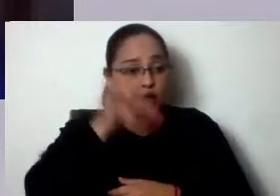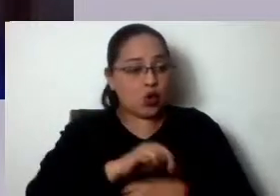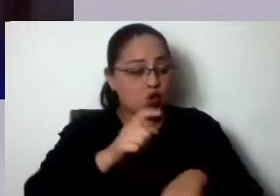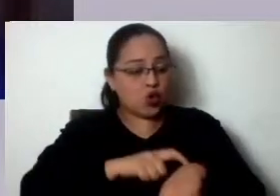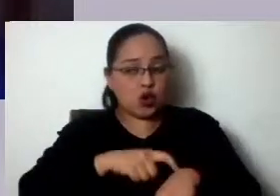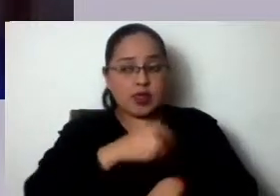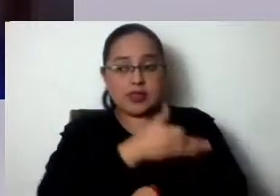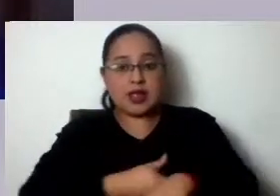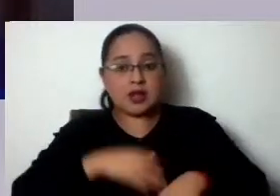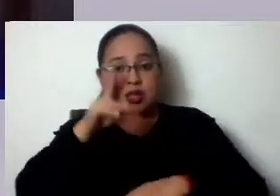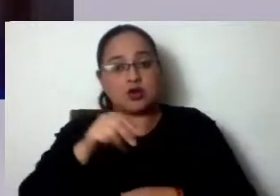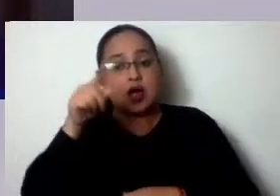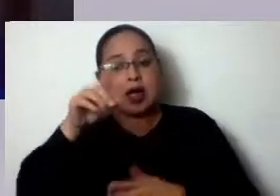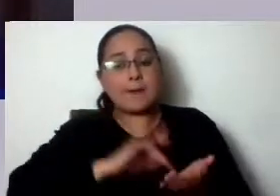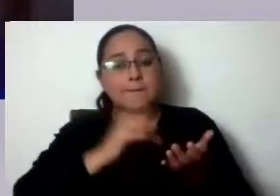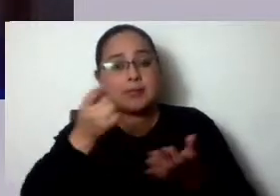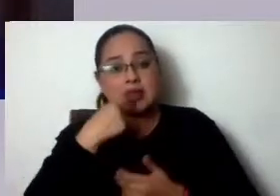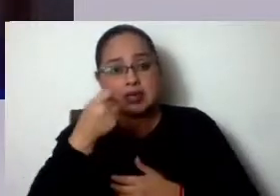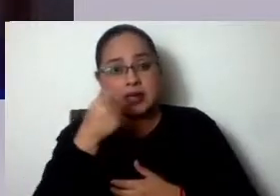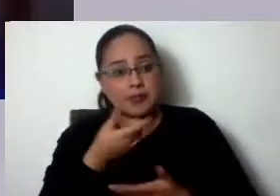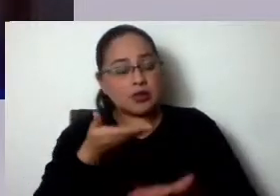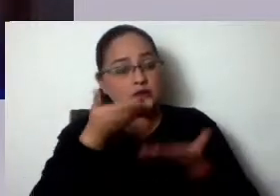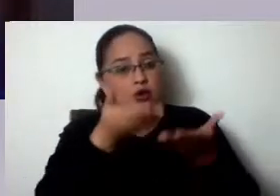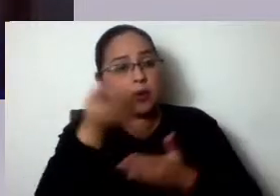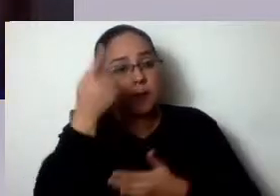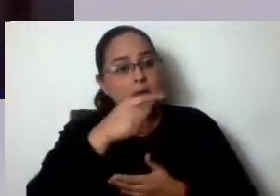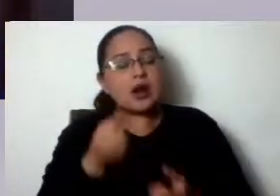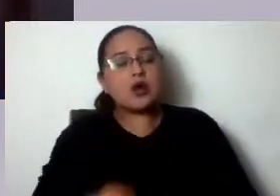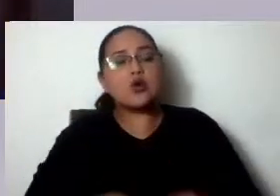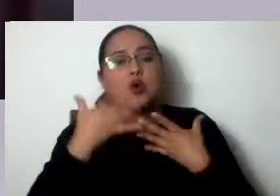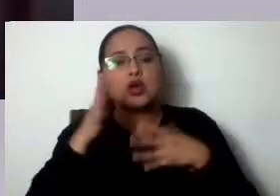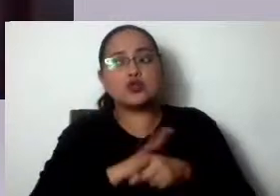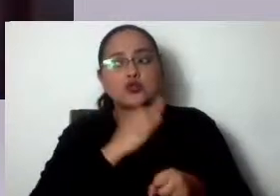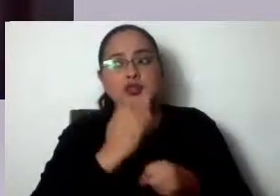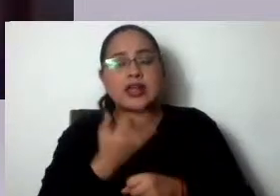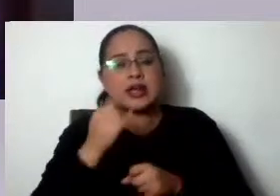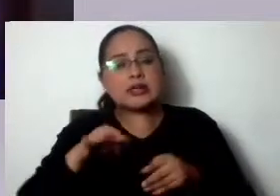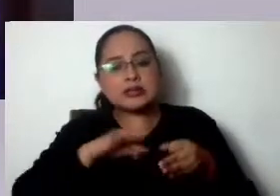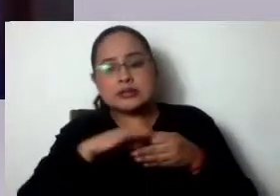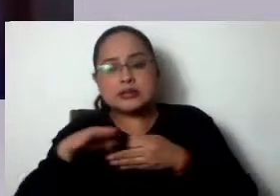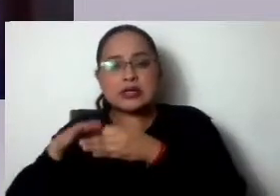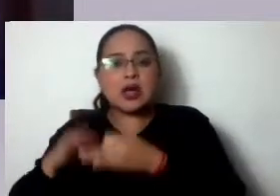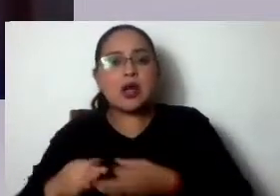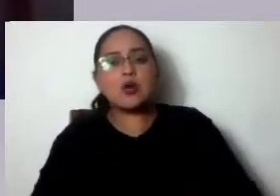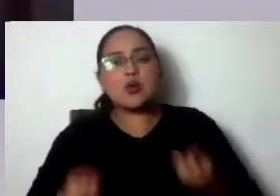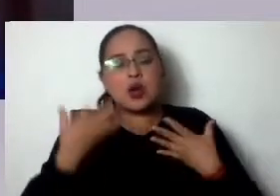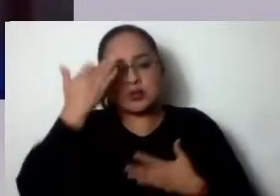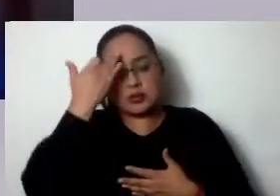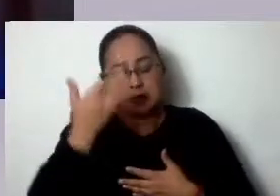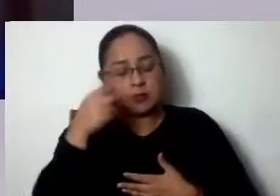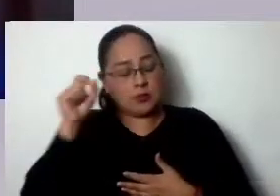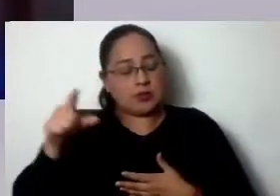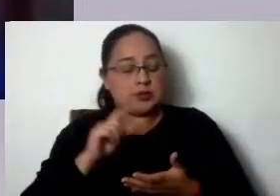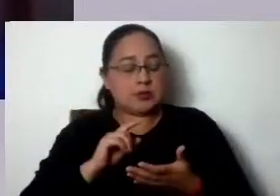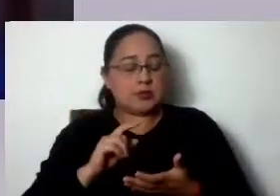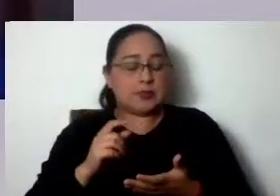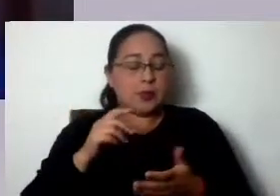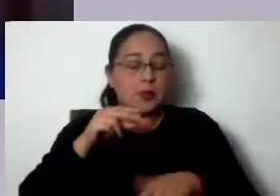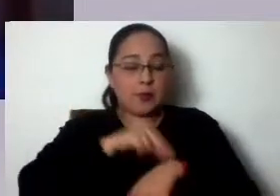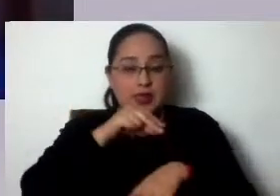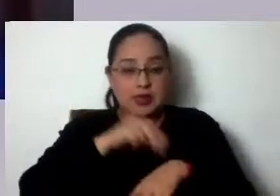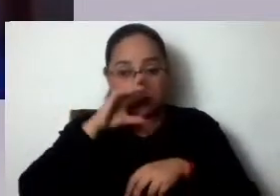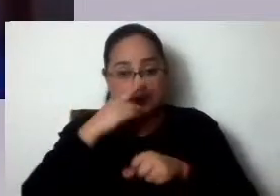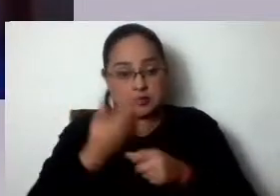el medicamento en cuestión en la cantidad y periodicidad indicados por el médico tratante aplicando los procedimientos